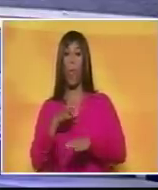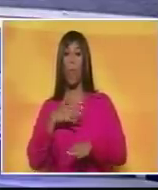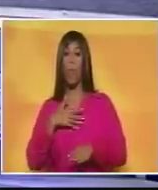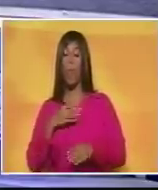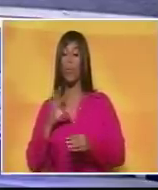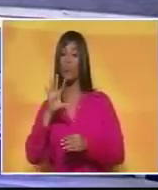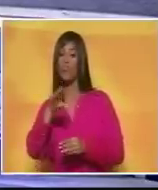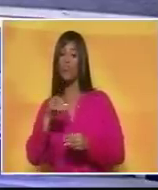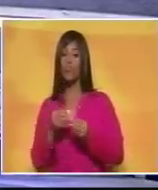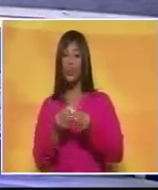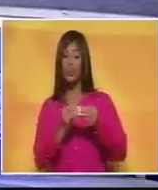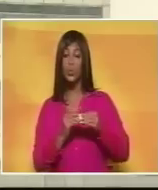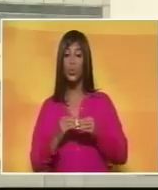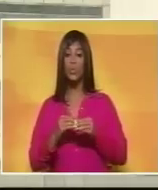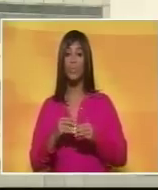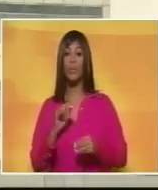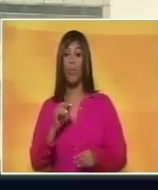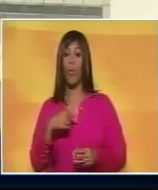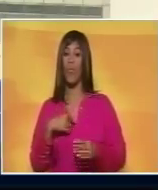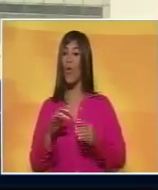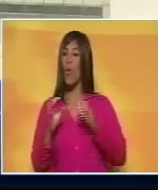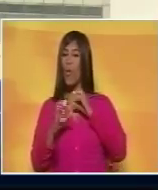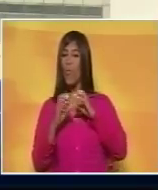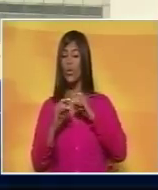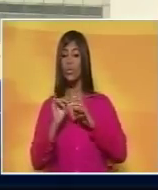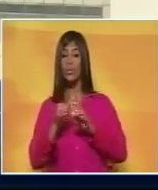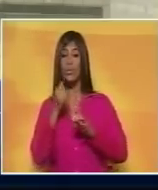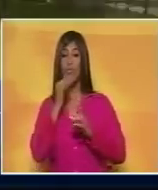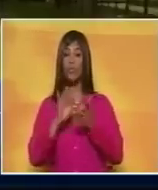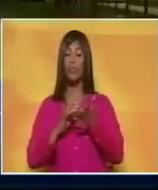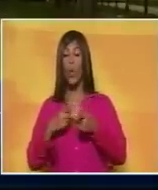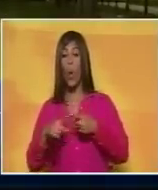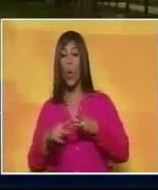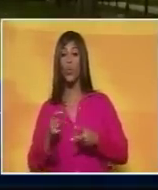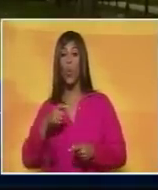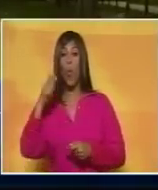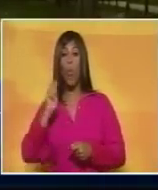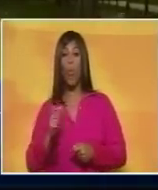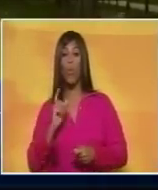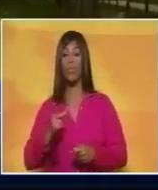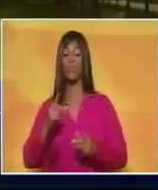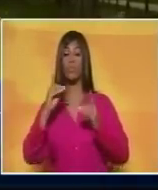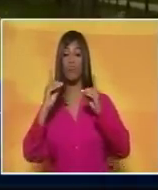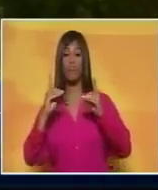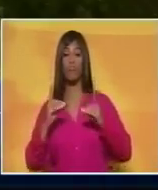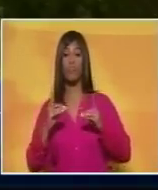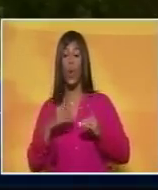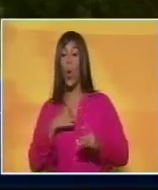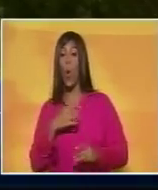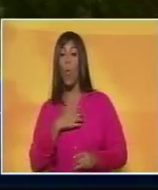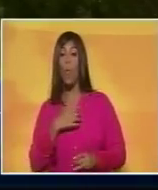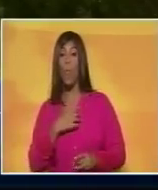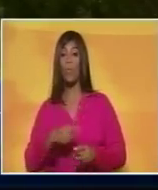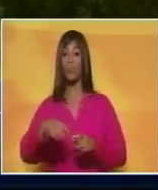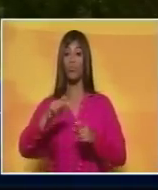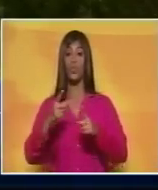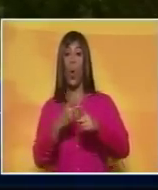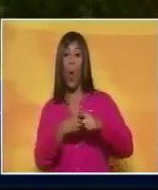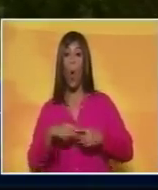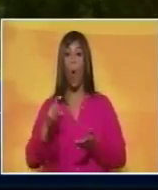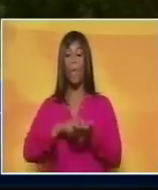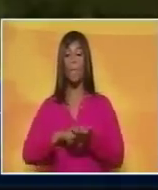sus productos. El gigante chino de las telecomunicaciones busca que un juez sea quien tome una decisión sin tener que realizar un juicio en su